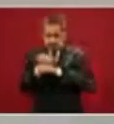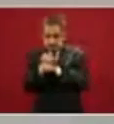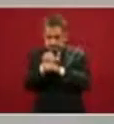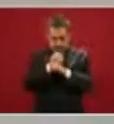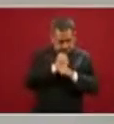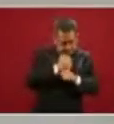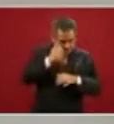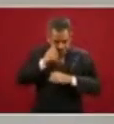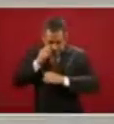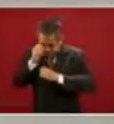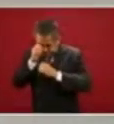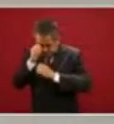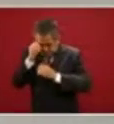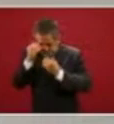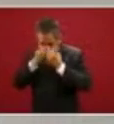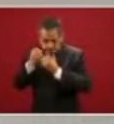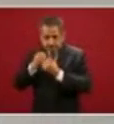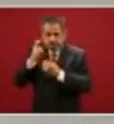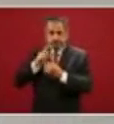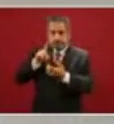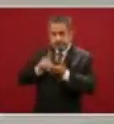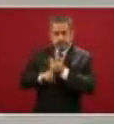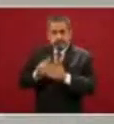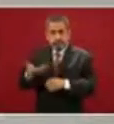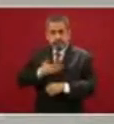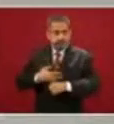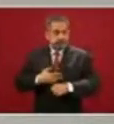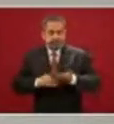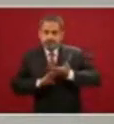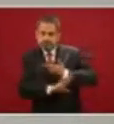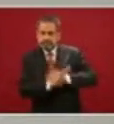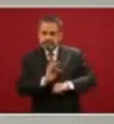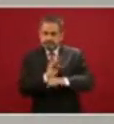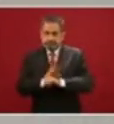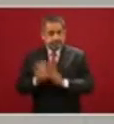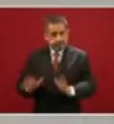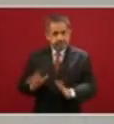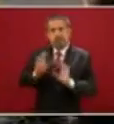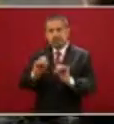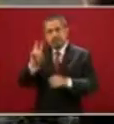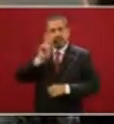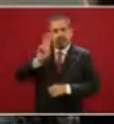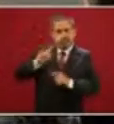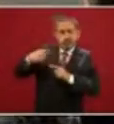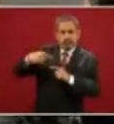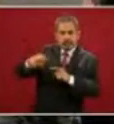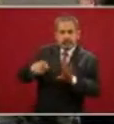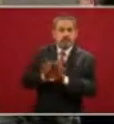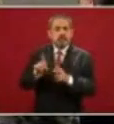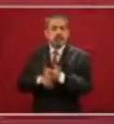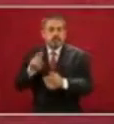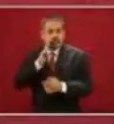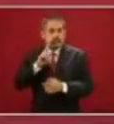analizan los anticuerpos para ver si desarrollaron defensas, desarrollaron inmunidad, y se verá la enorme proporción,